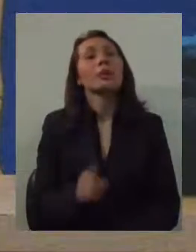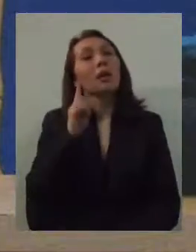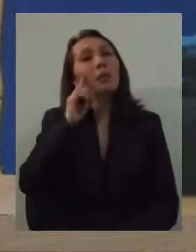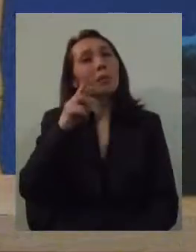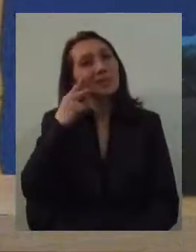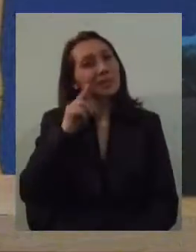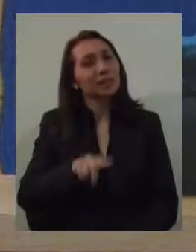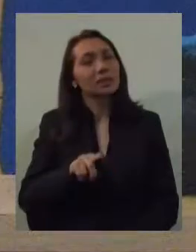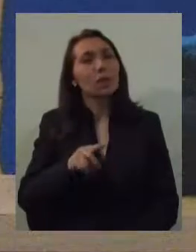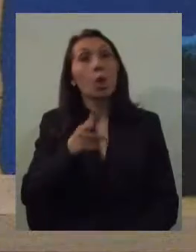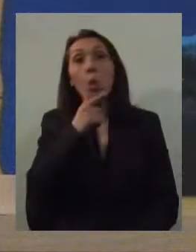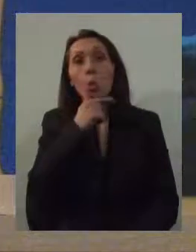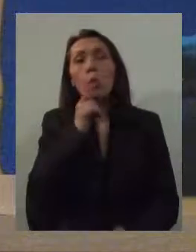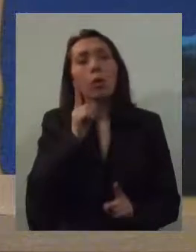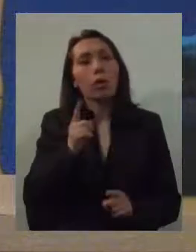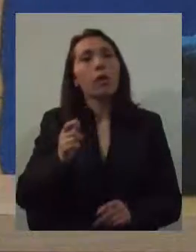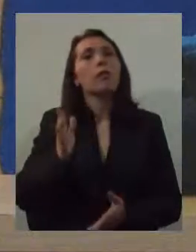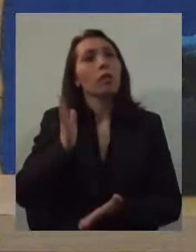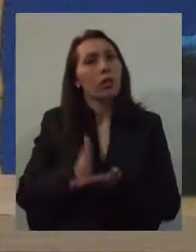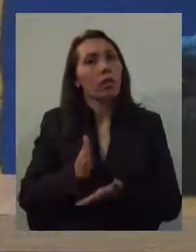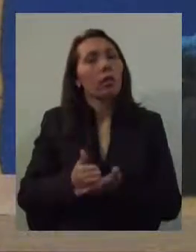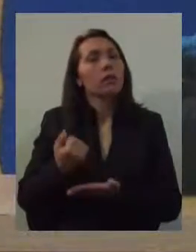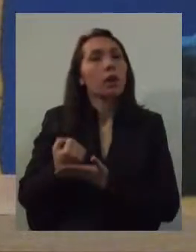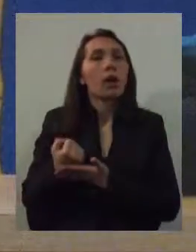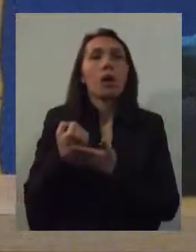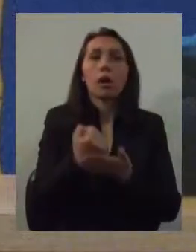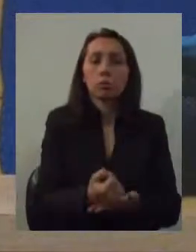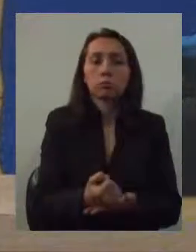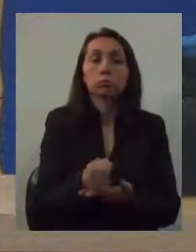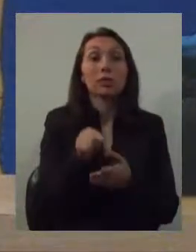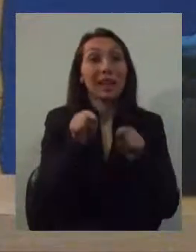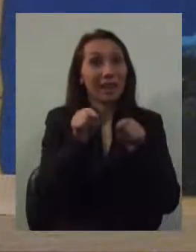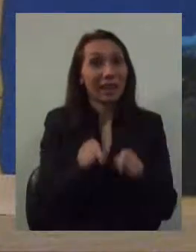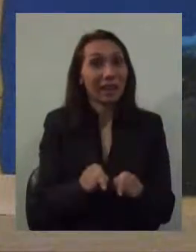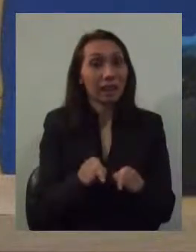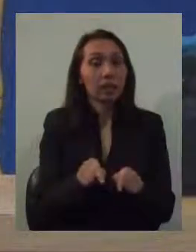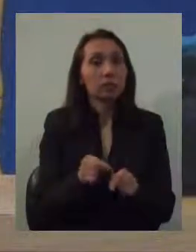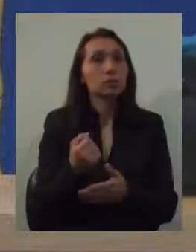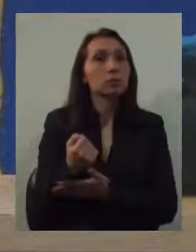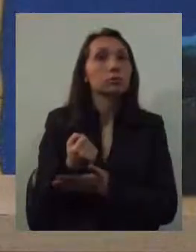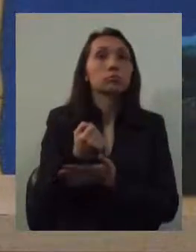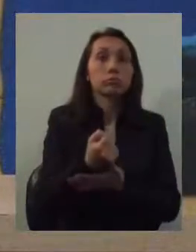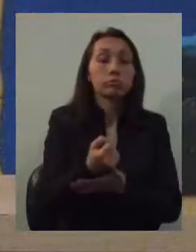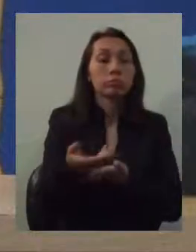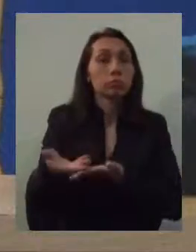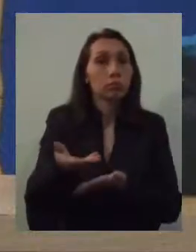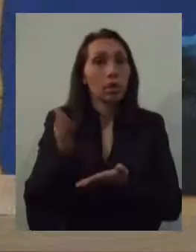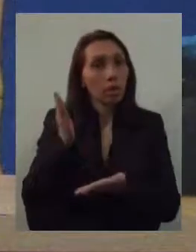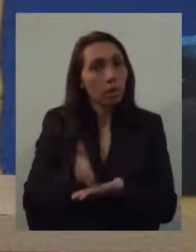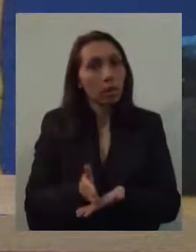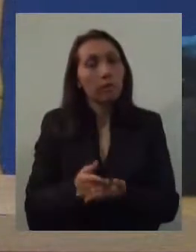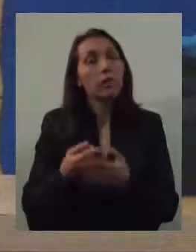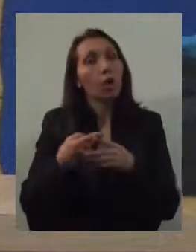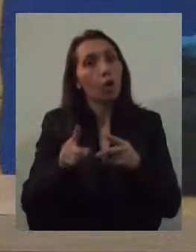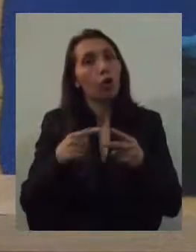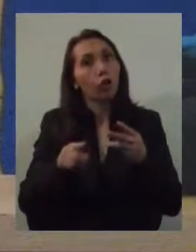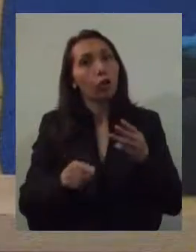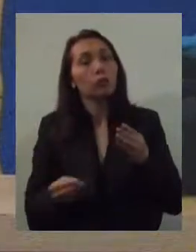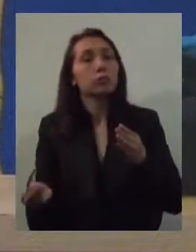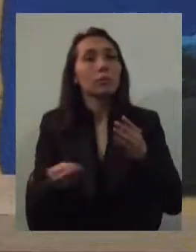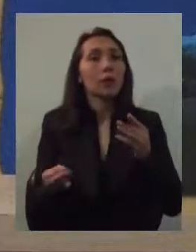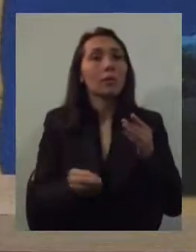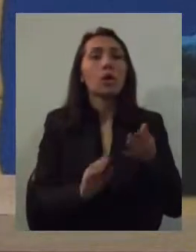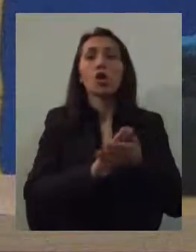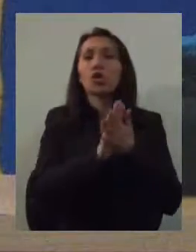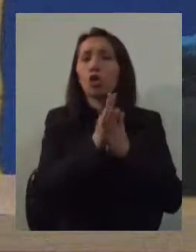duda que hay que partir de ese deber de cooperación y de ese principio del deber de cooperación surgen los otros. Todas